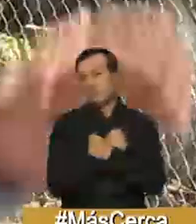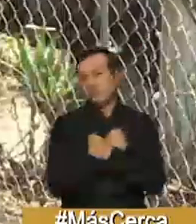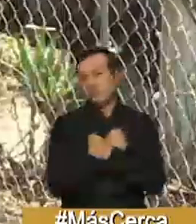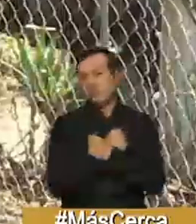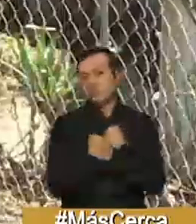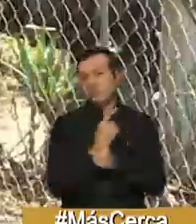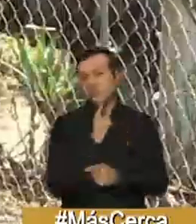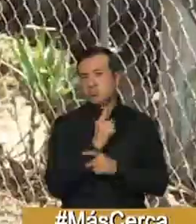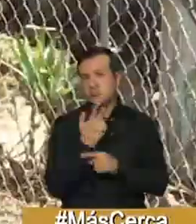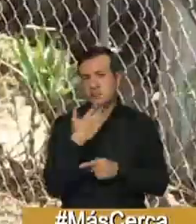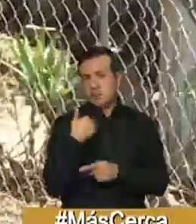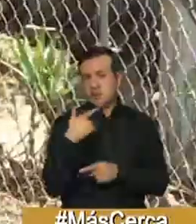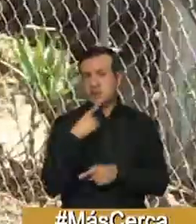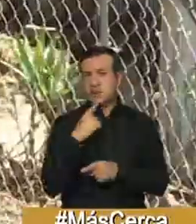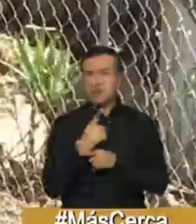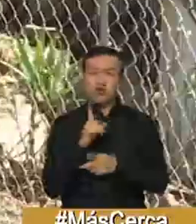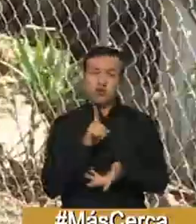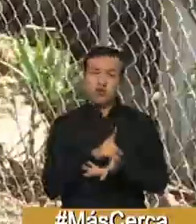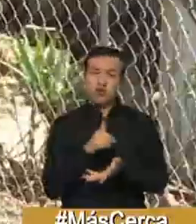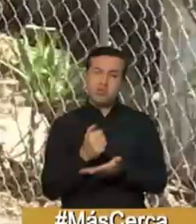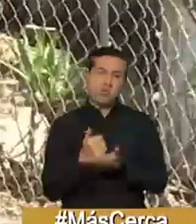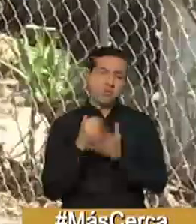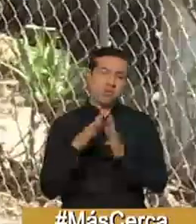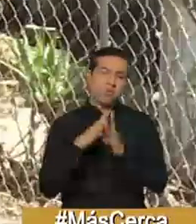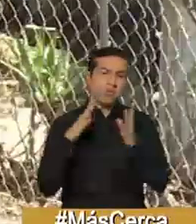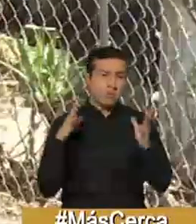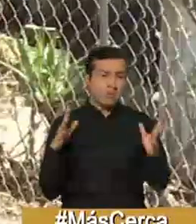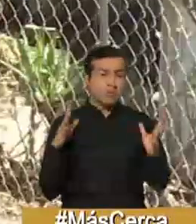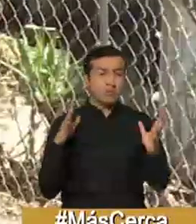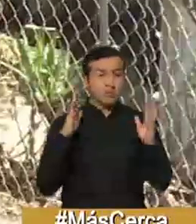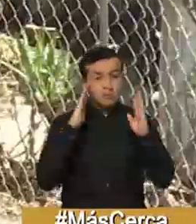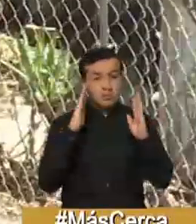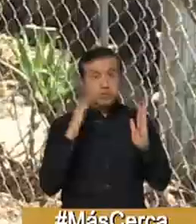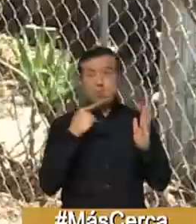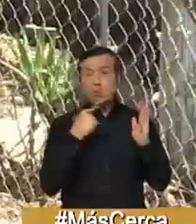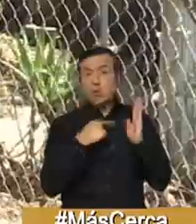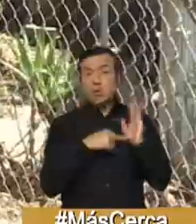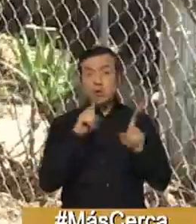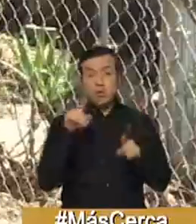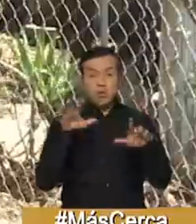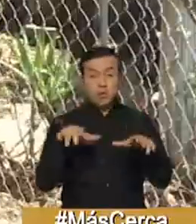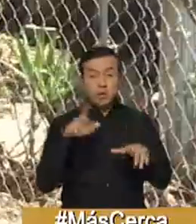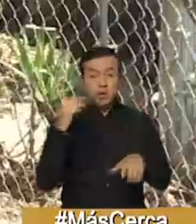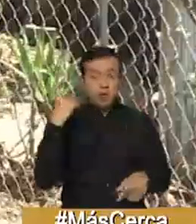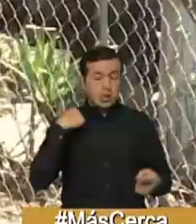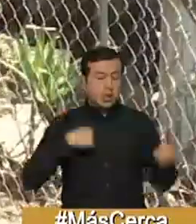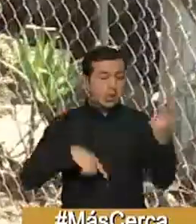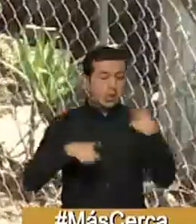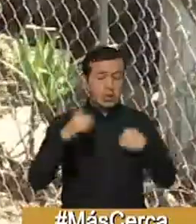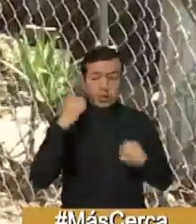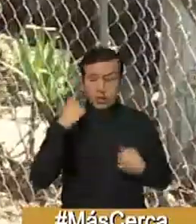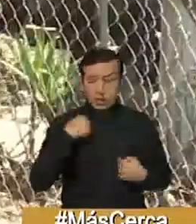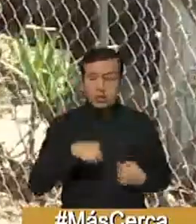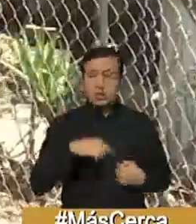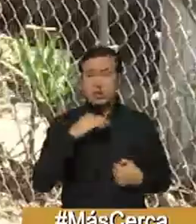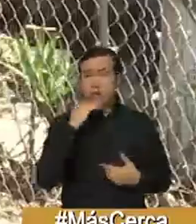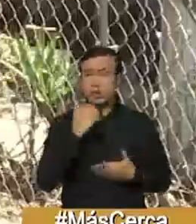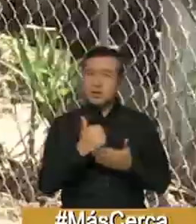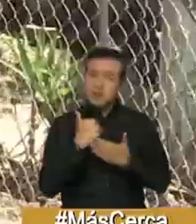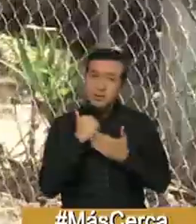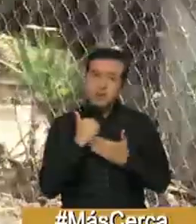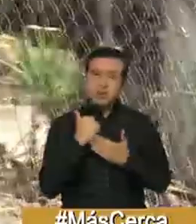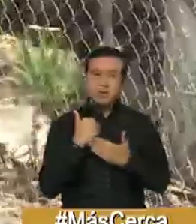también tenemos una veterinaria que nos ayuda mucho. En estos casos, cuando vienen perritos heridos, nos ayudan con